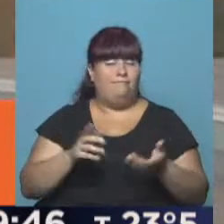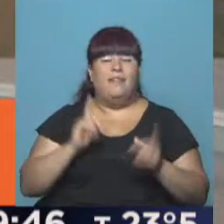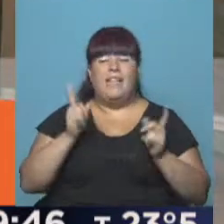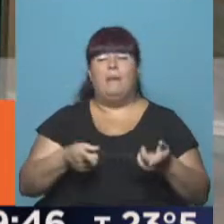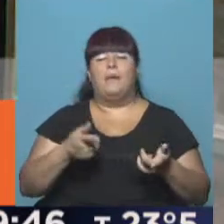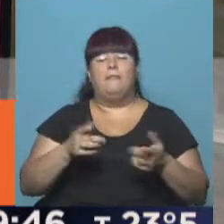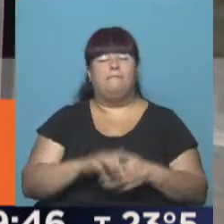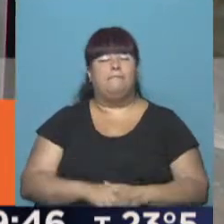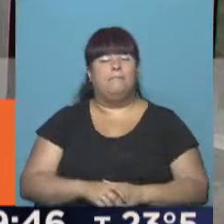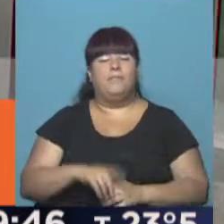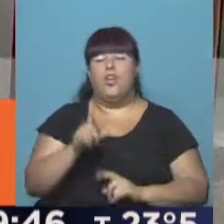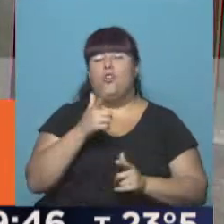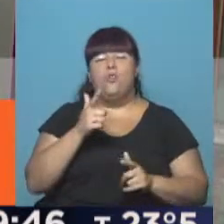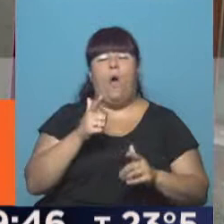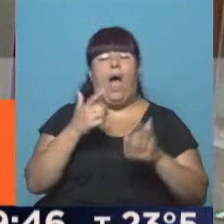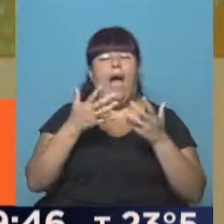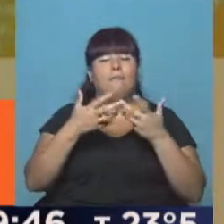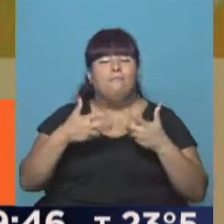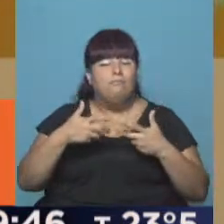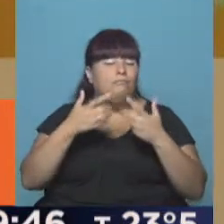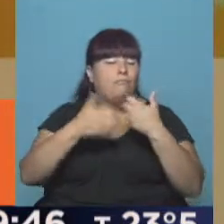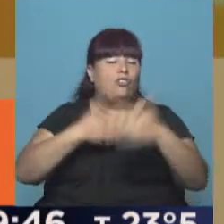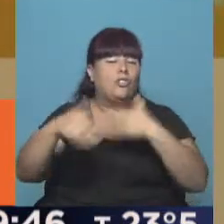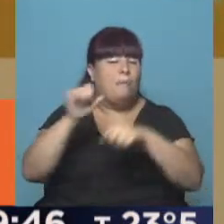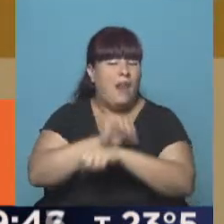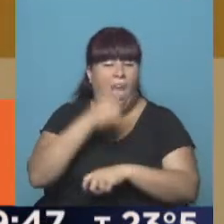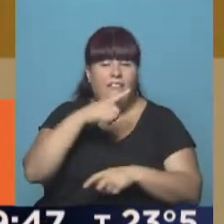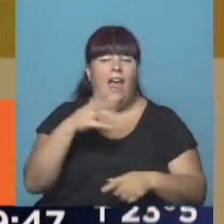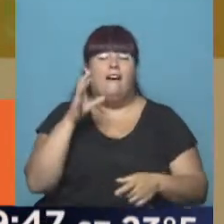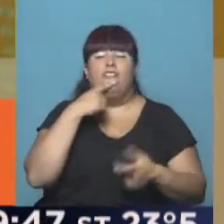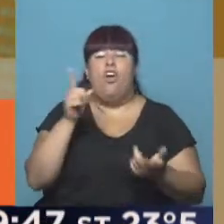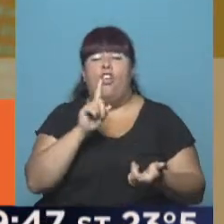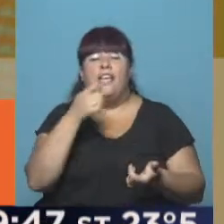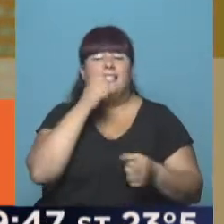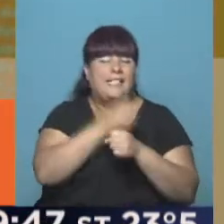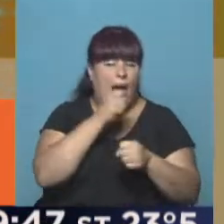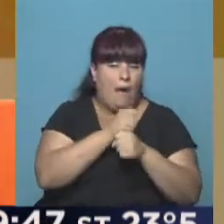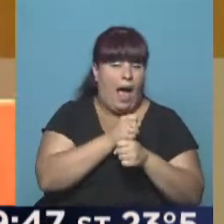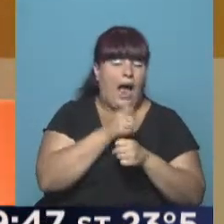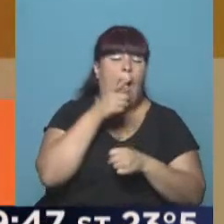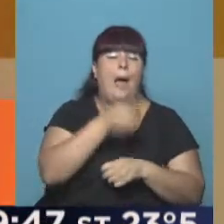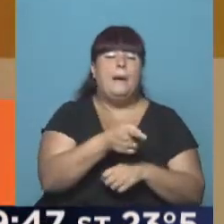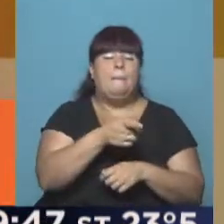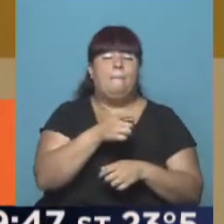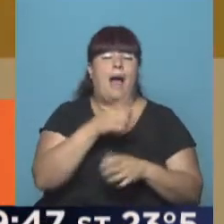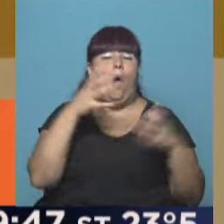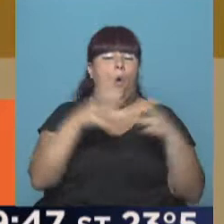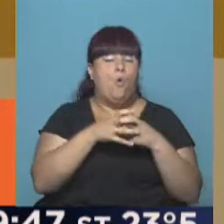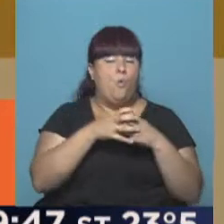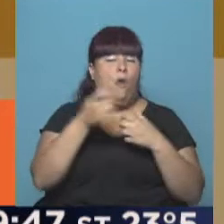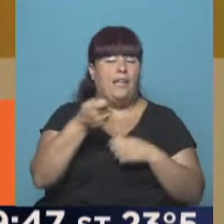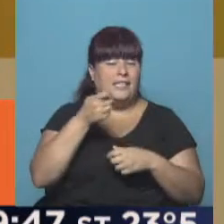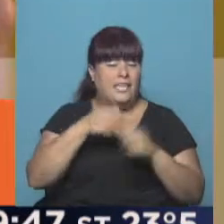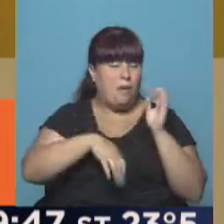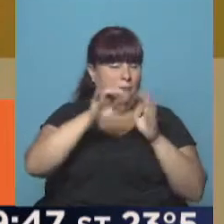por tanto no tienen un proceso penal, no terminan diciendo si es que trabajan para una organización